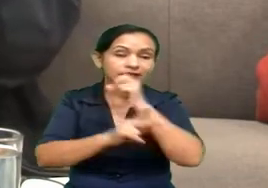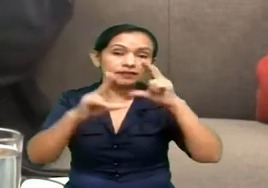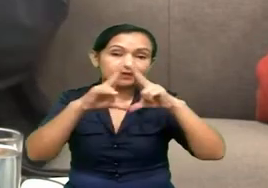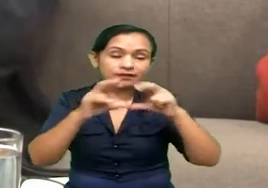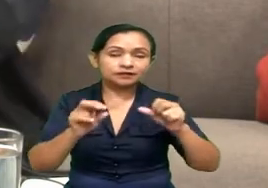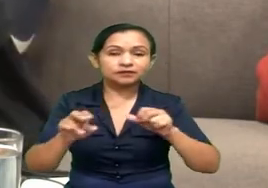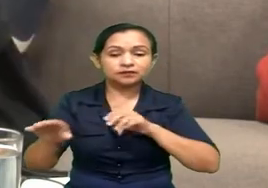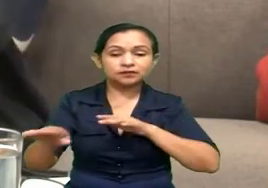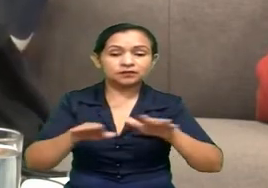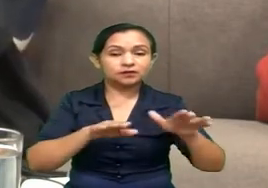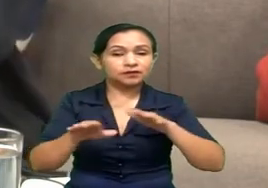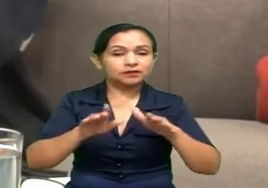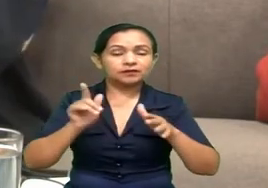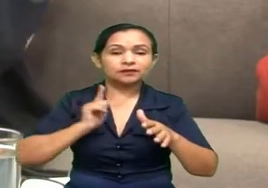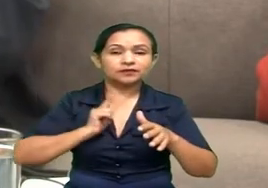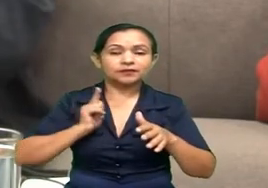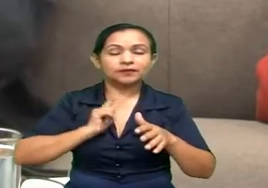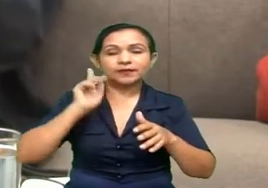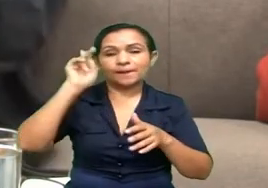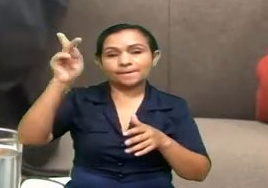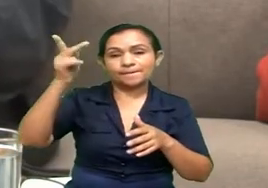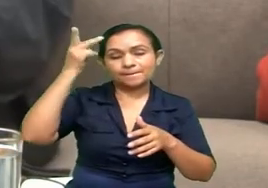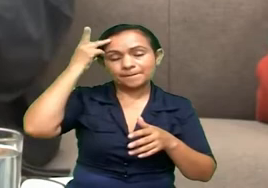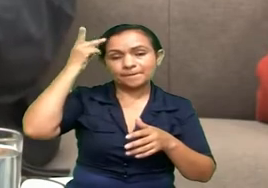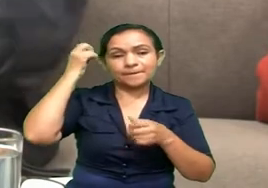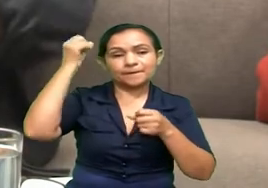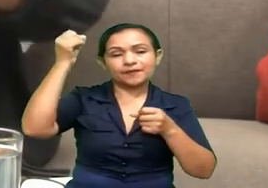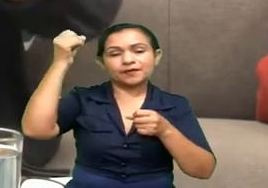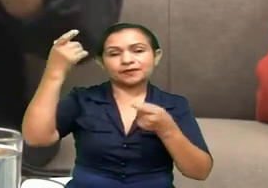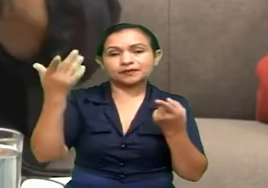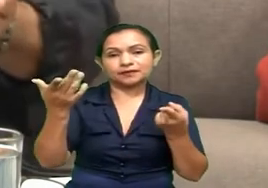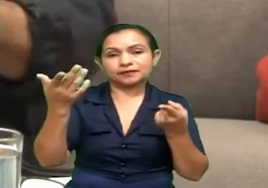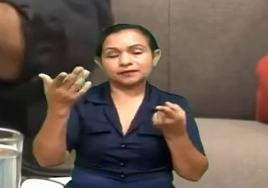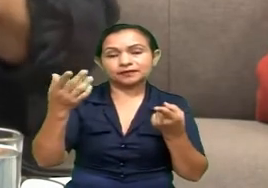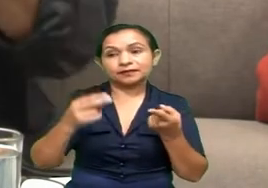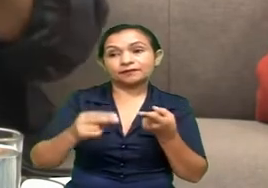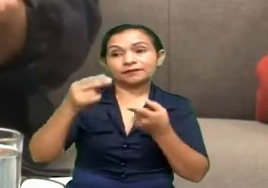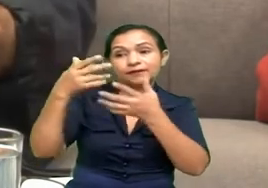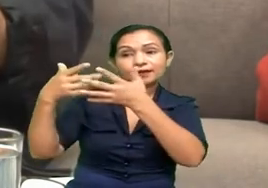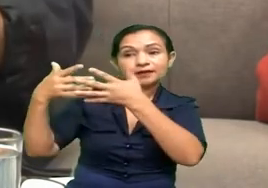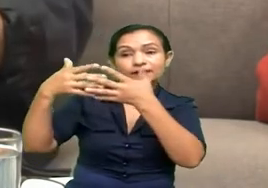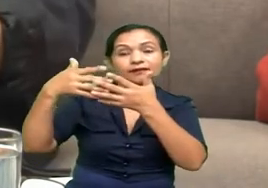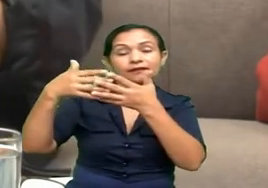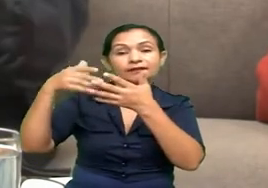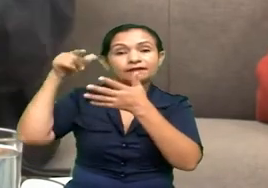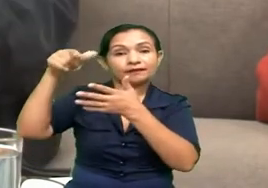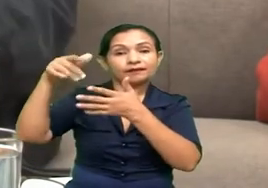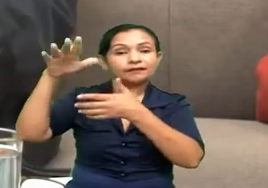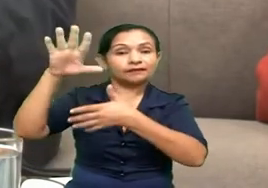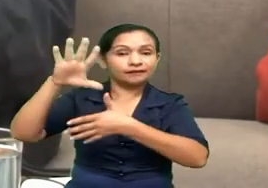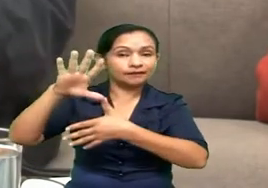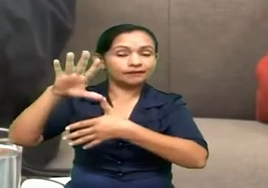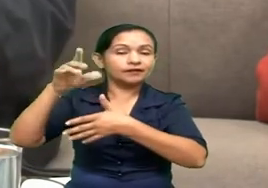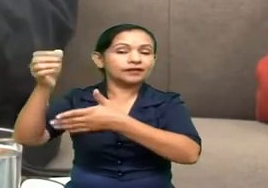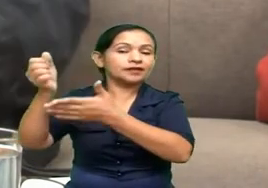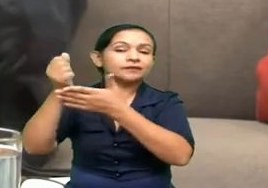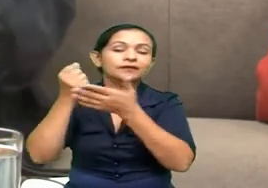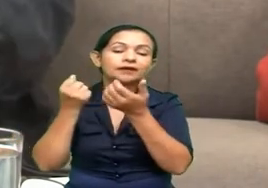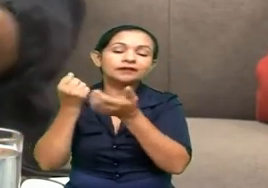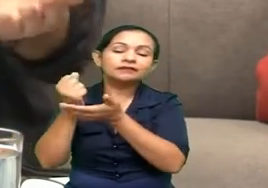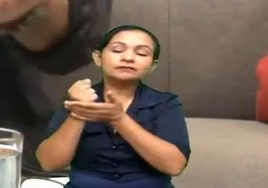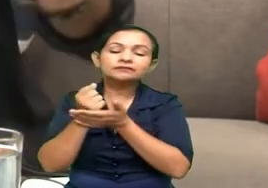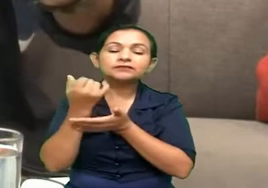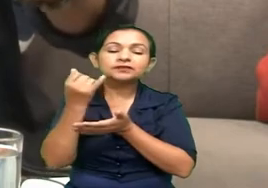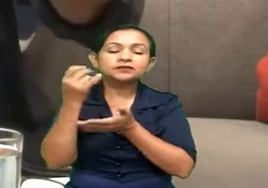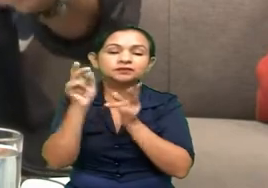no pueden conseguir el poder político y que creen que en el norte, los norteamericanos, les van a dar ese poder que el pueblo